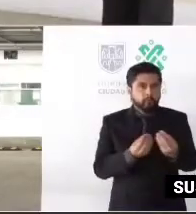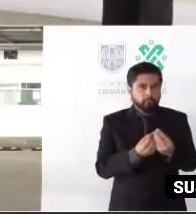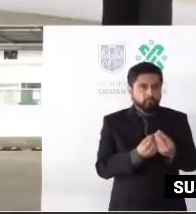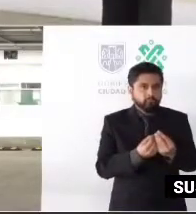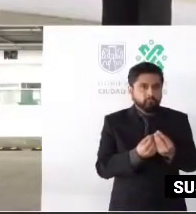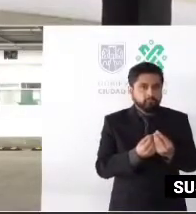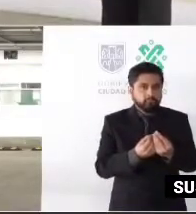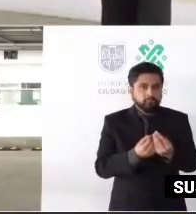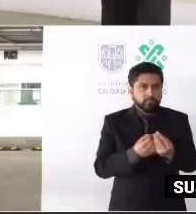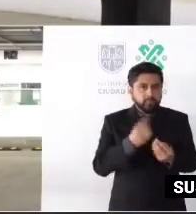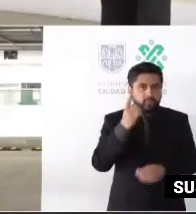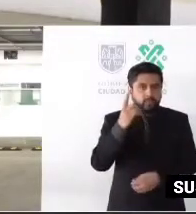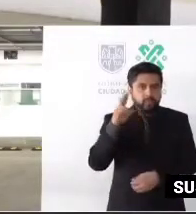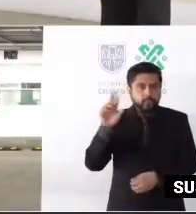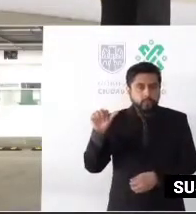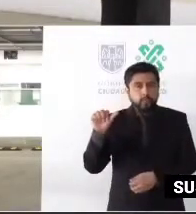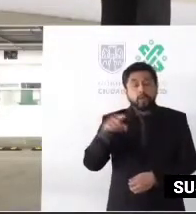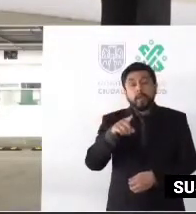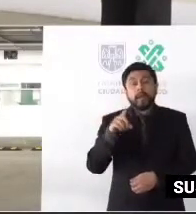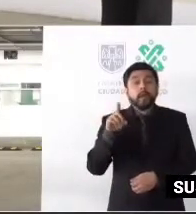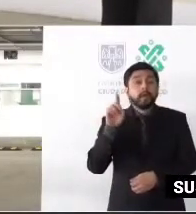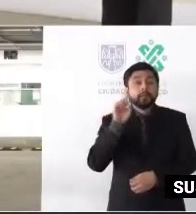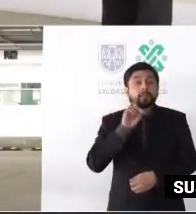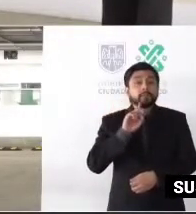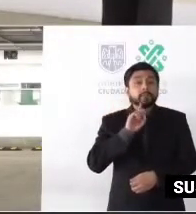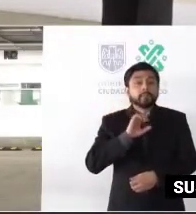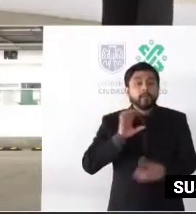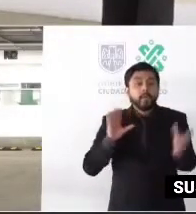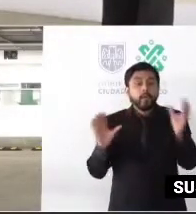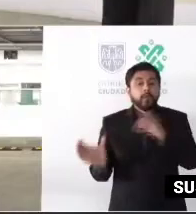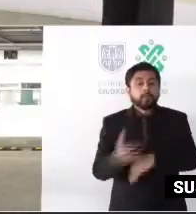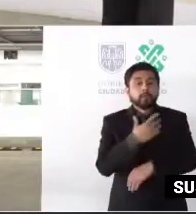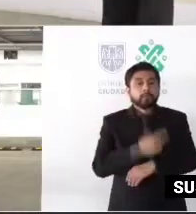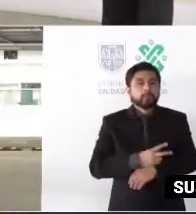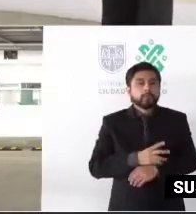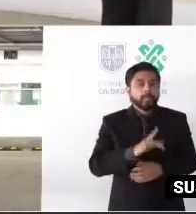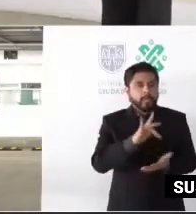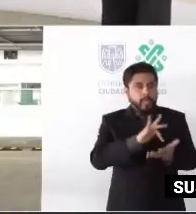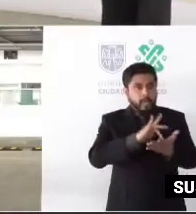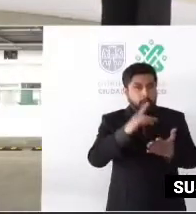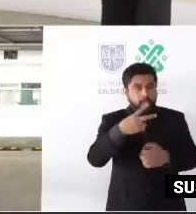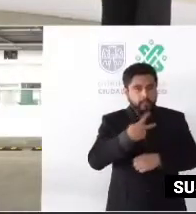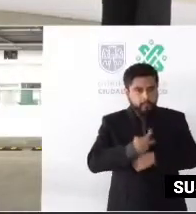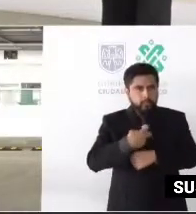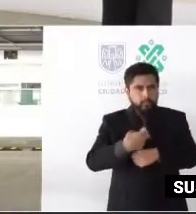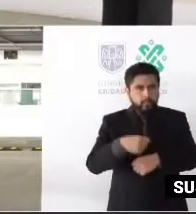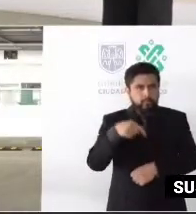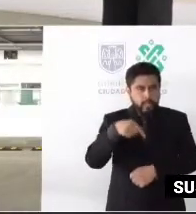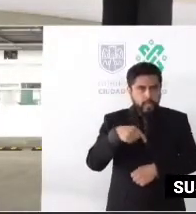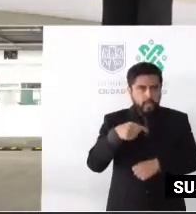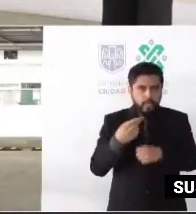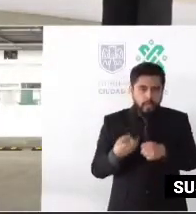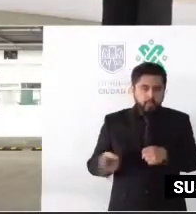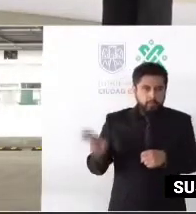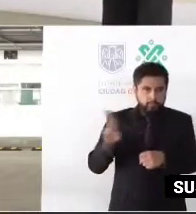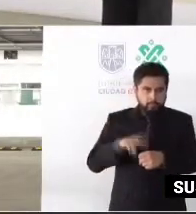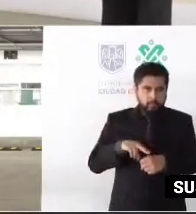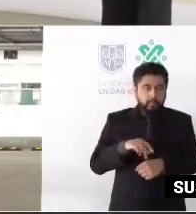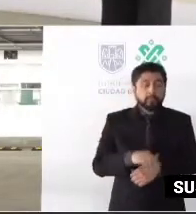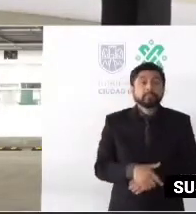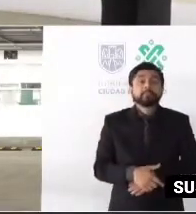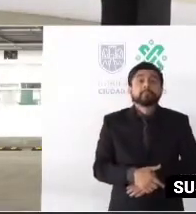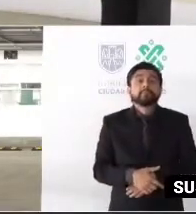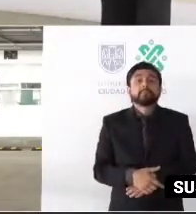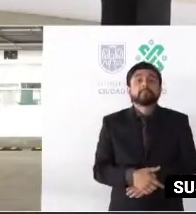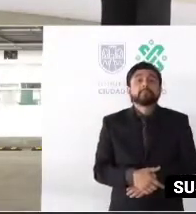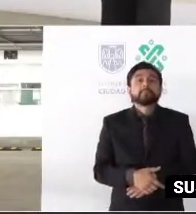doctora Claudia Sheinbaum. Gracias por la invitación a este hospital, que en